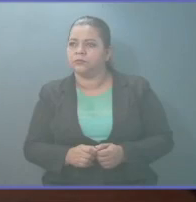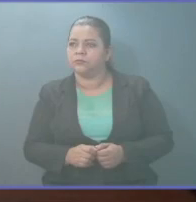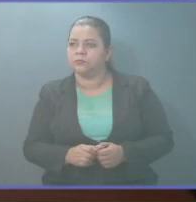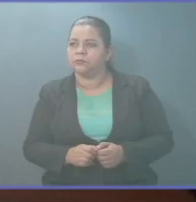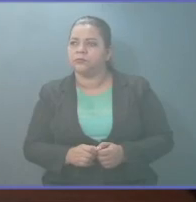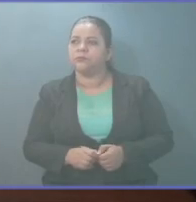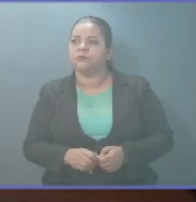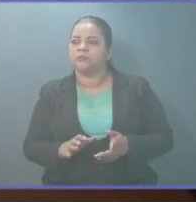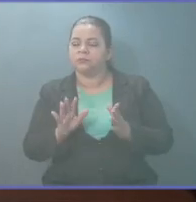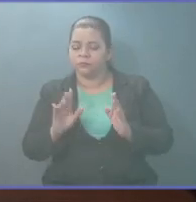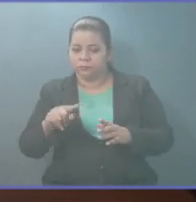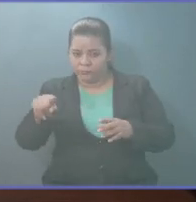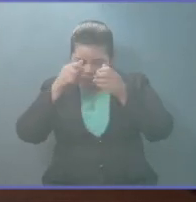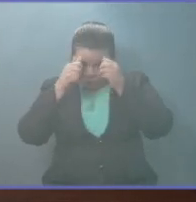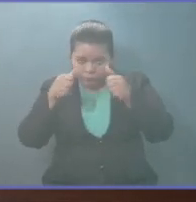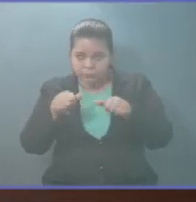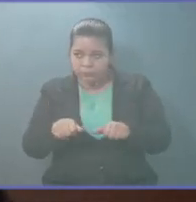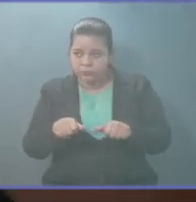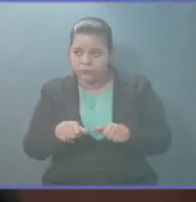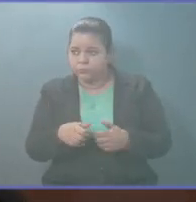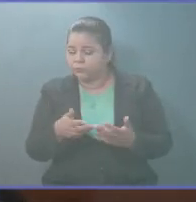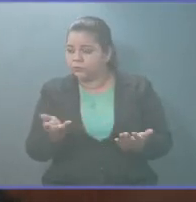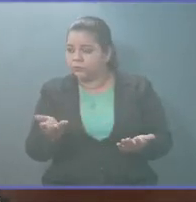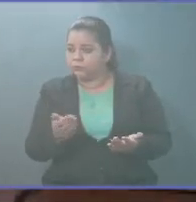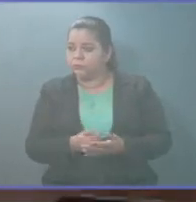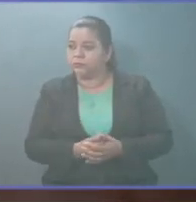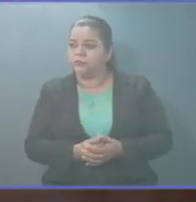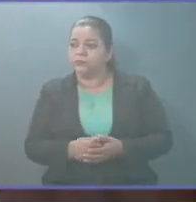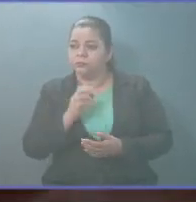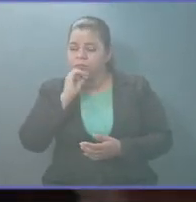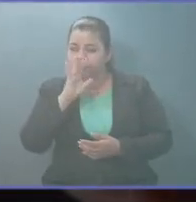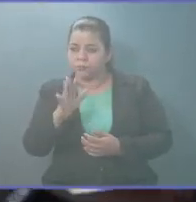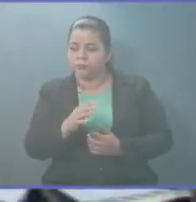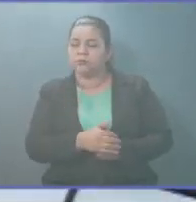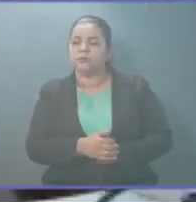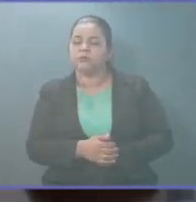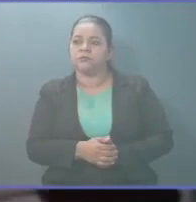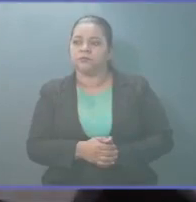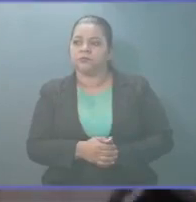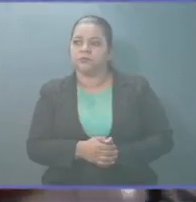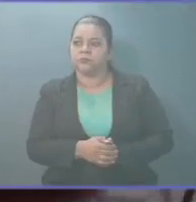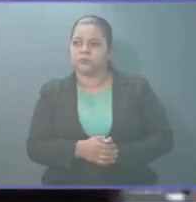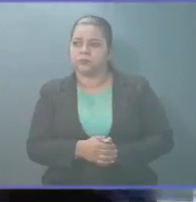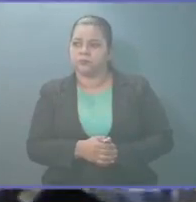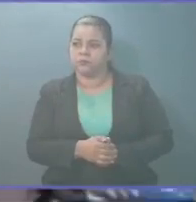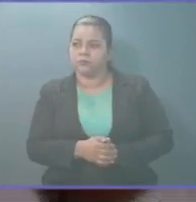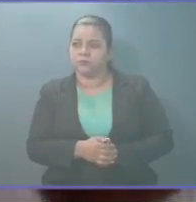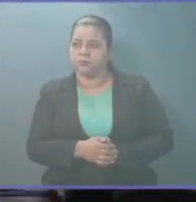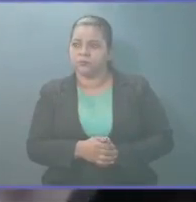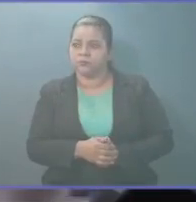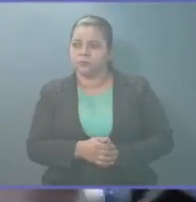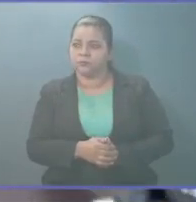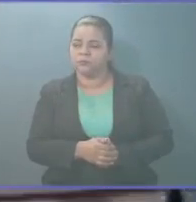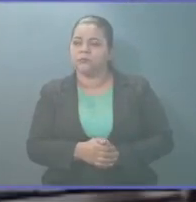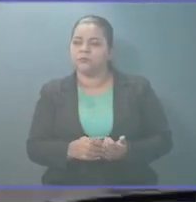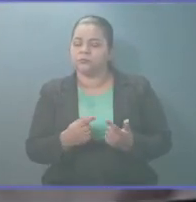Bueno, quizás yo voy a intervenir. A mi juicio, seguirle dando